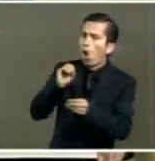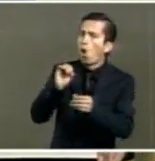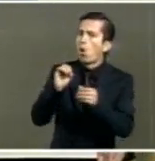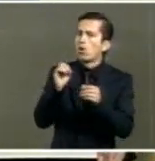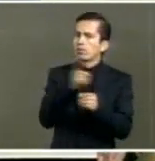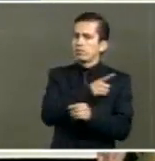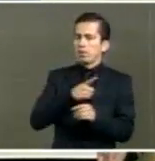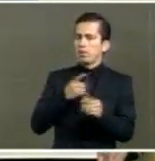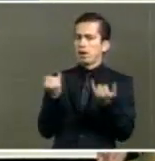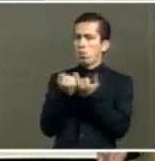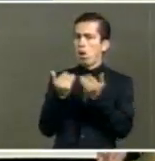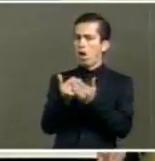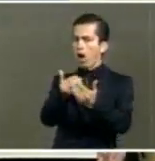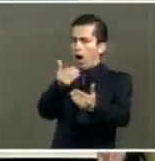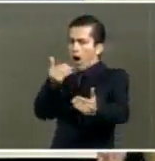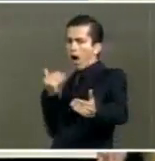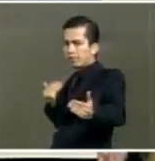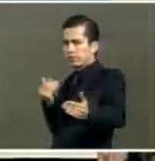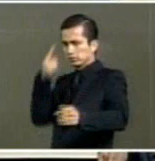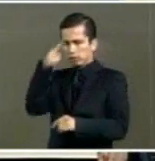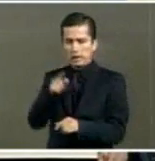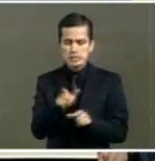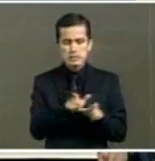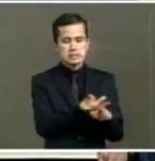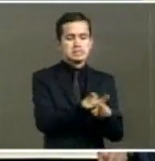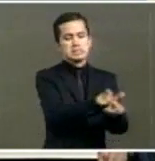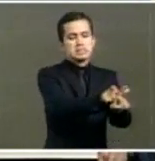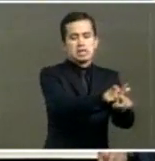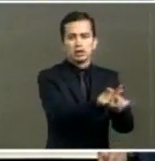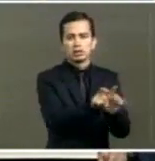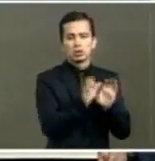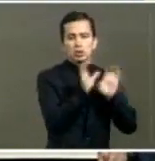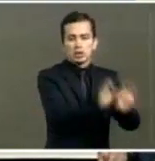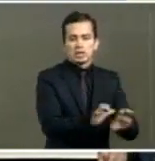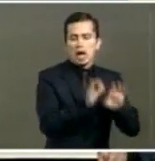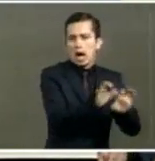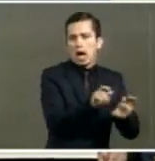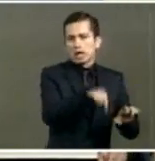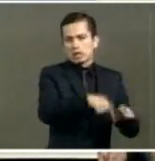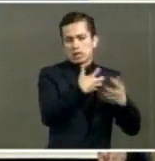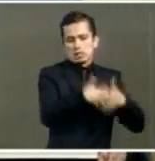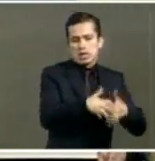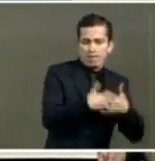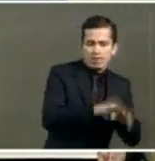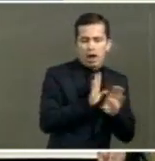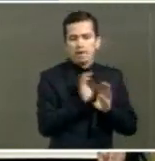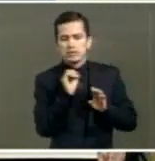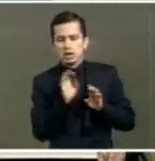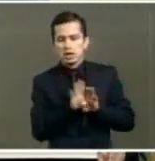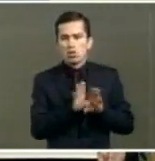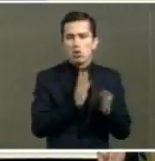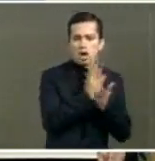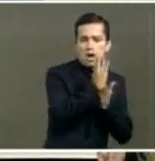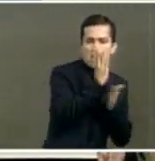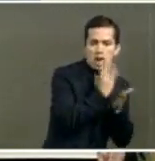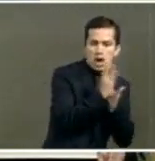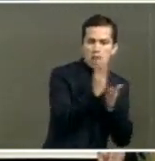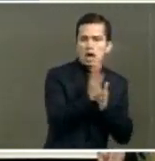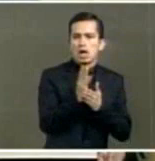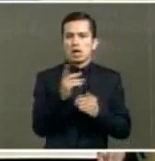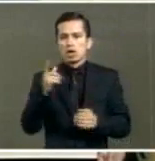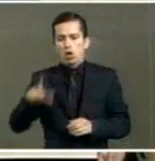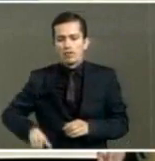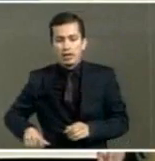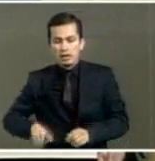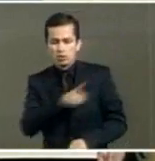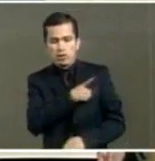se protege a determinadas industrias, se cierran determinados mercados y se exacerba la intervención del Estado y el